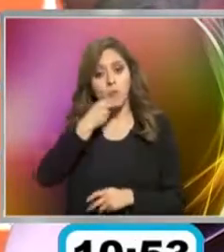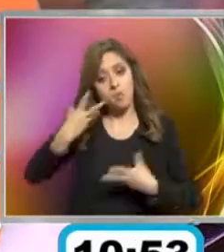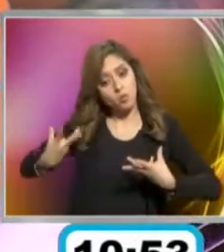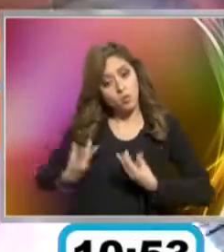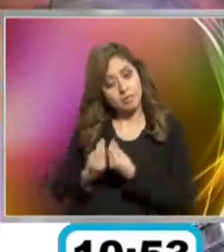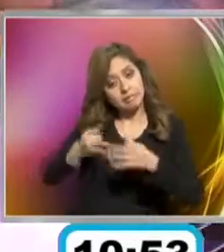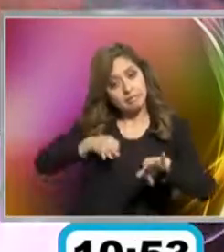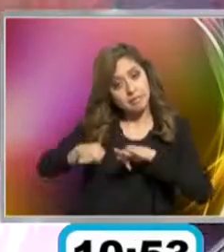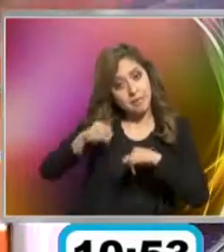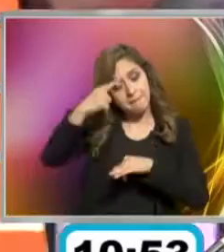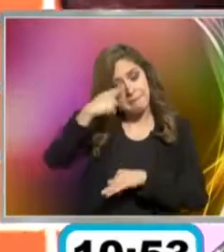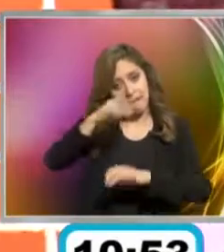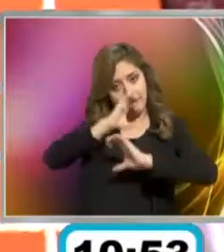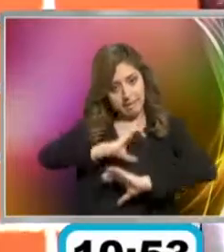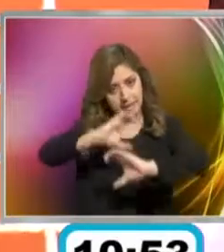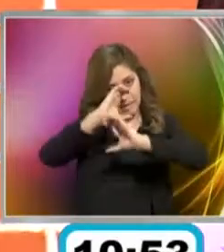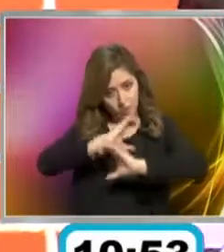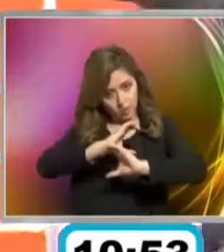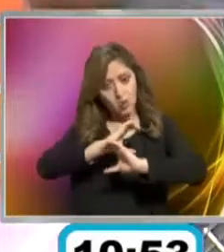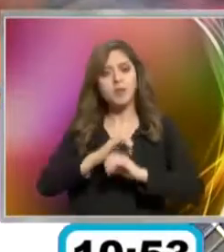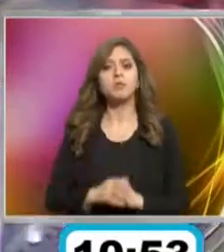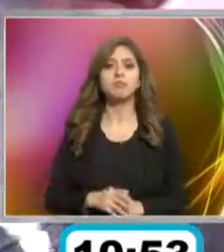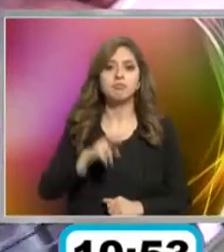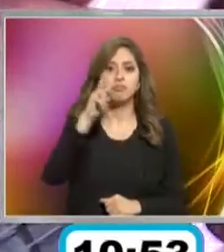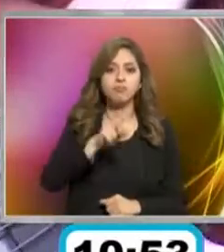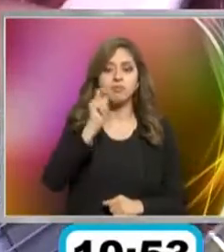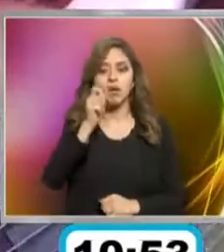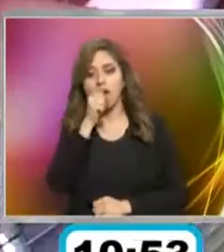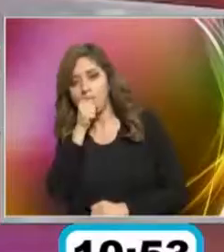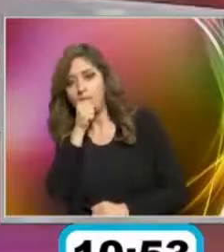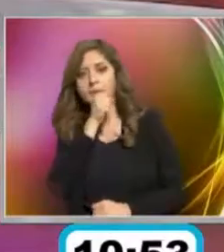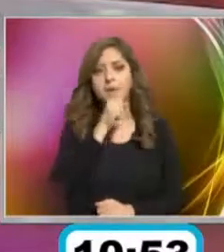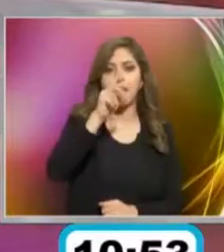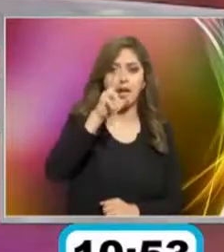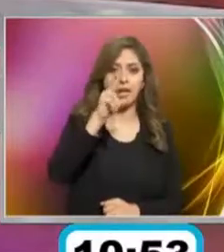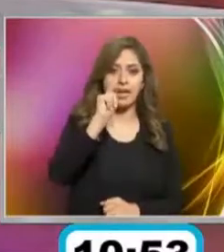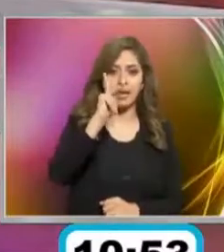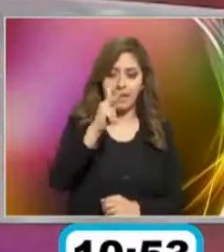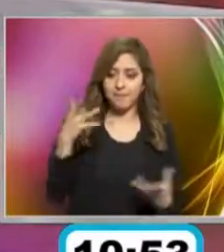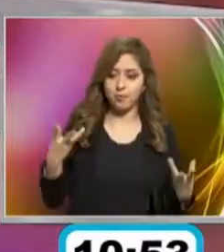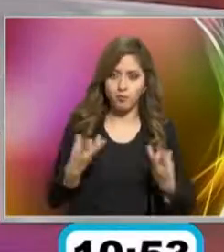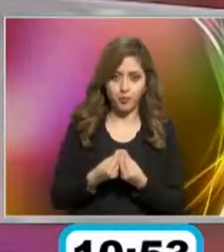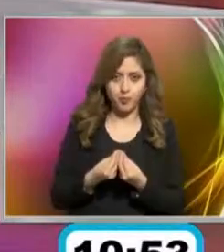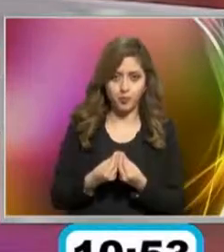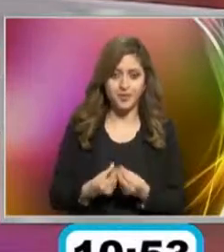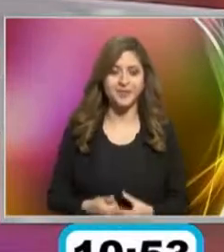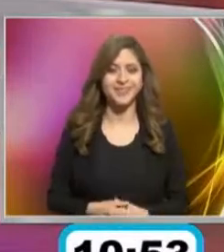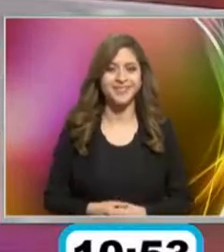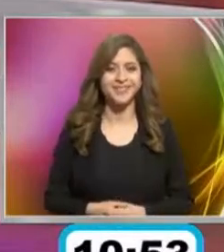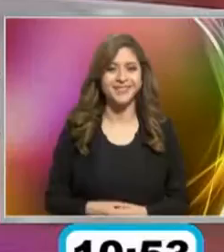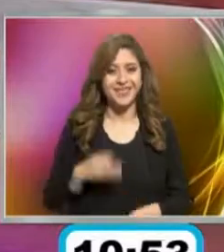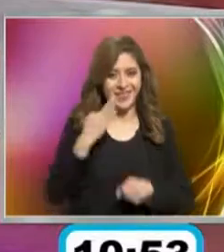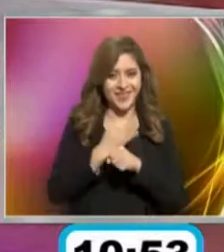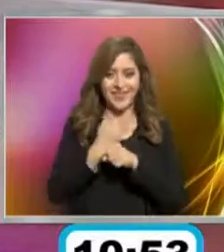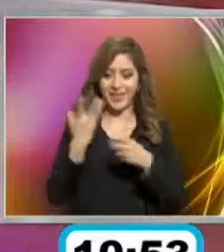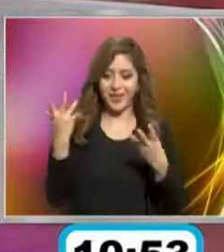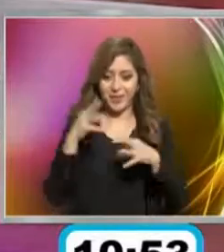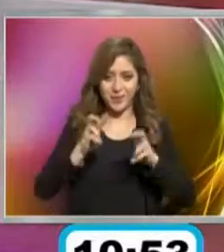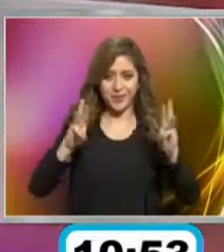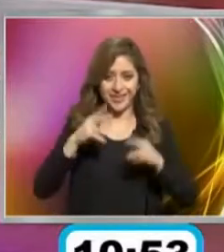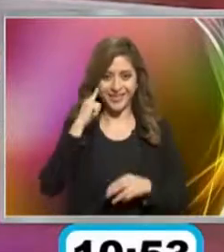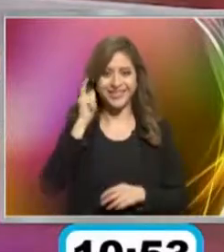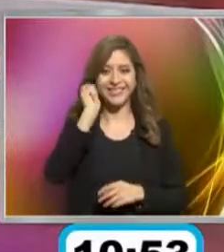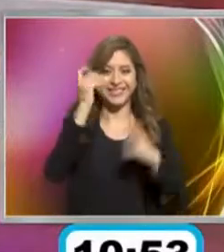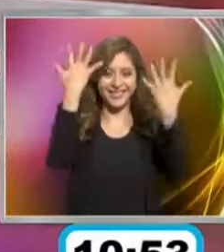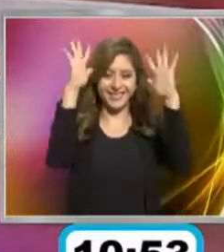esta canción, y es una escena fuerte del rap que se junta con nosotros, con este funk, ¿no? Que estamos Vamos a escuchar haciendo. esta mezcla. Fuerte el aplauso